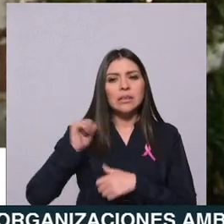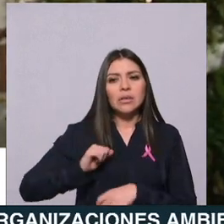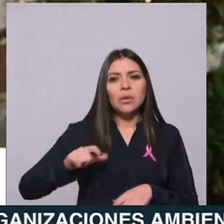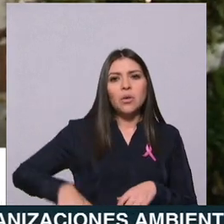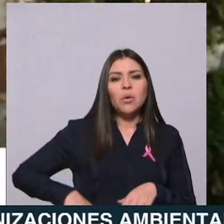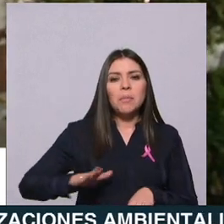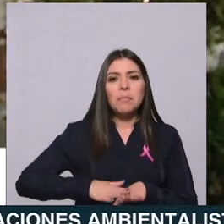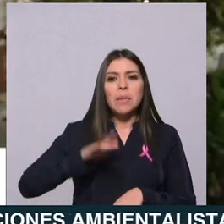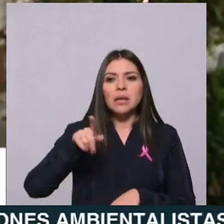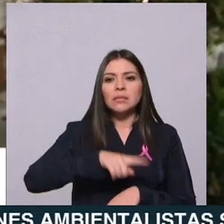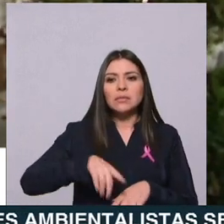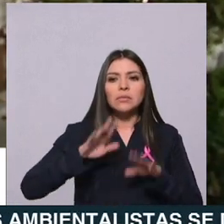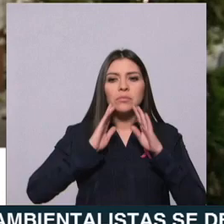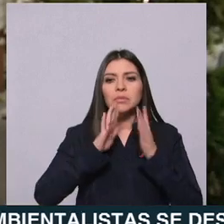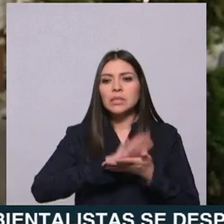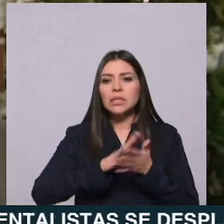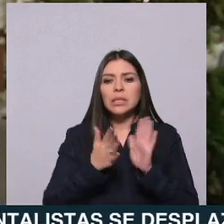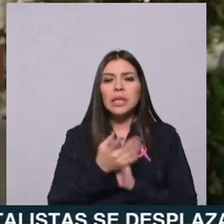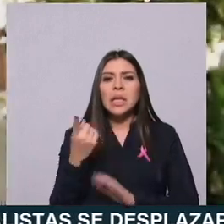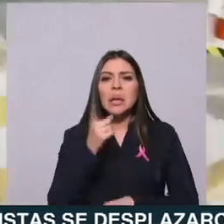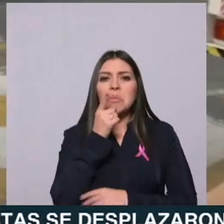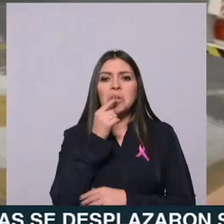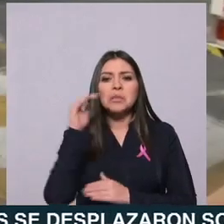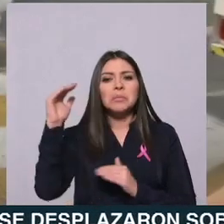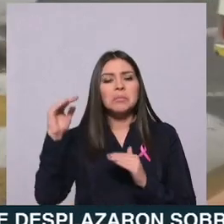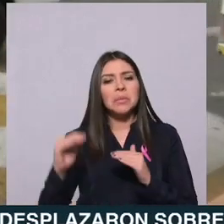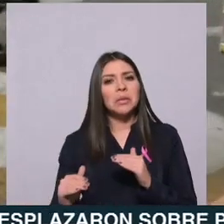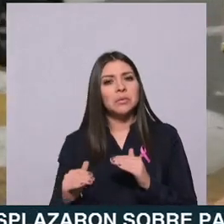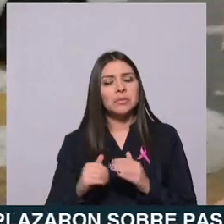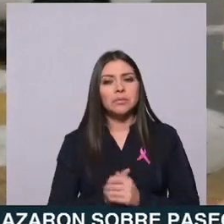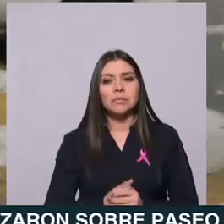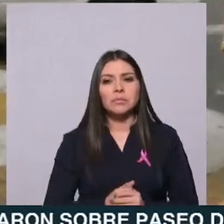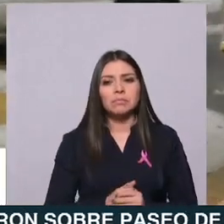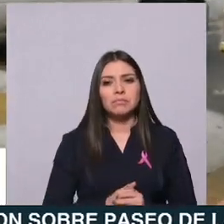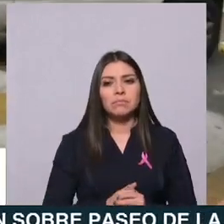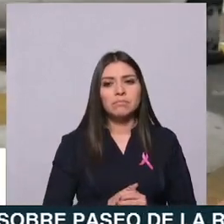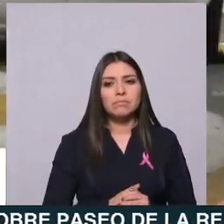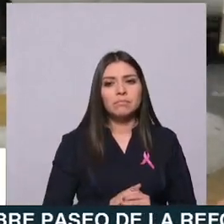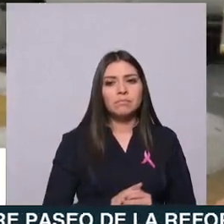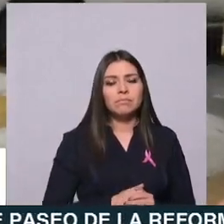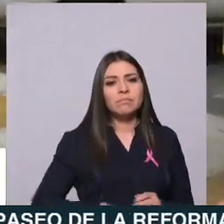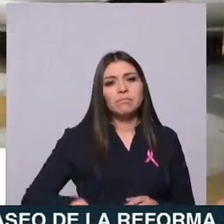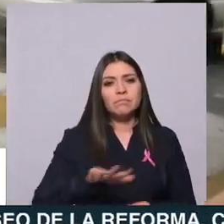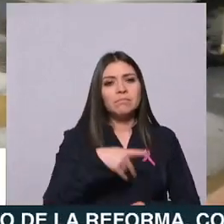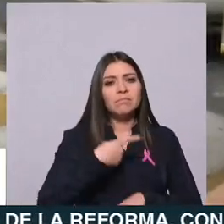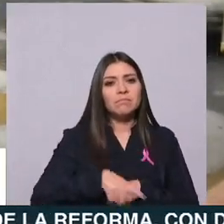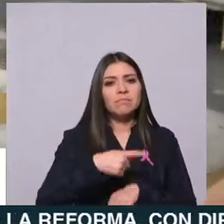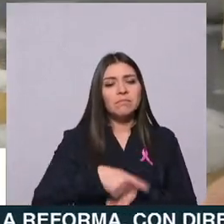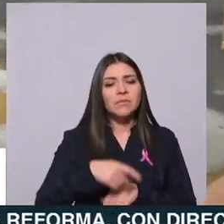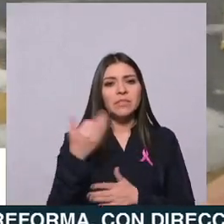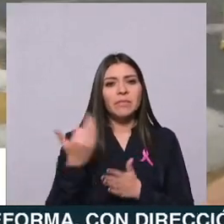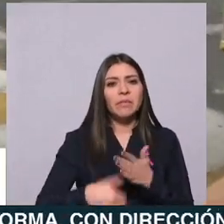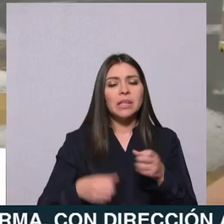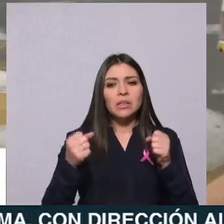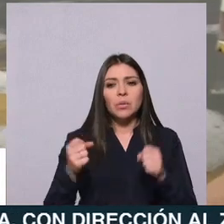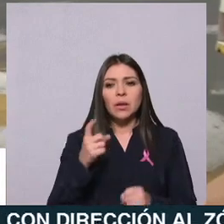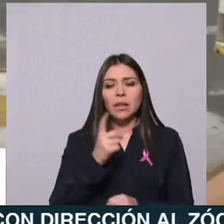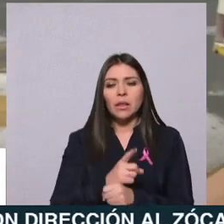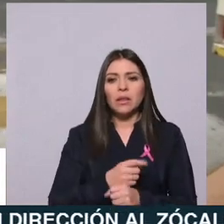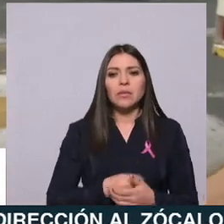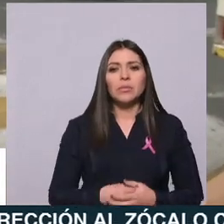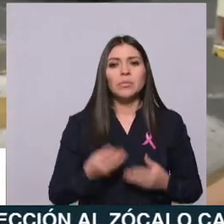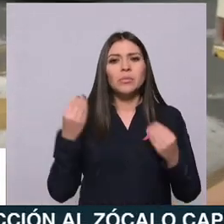la delincuencia que la misma policía. La inseguridad. ¿En qué aspecto? Sí, pues porque hay